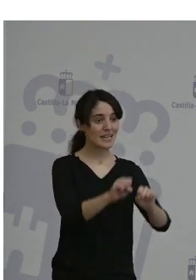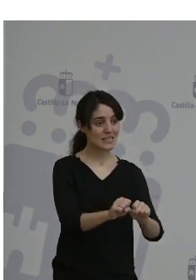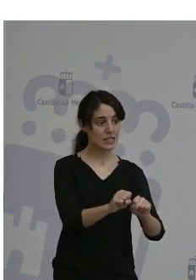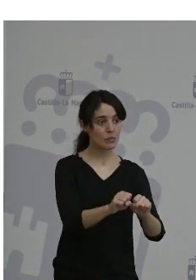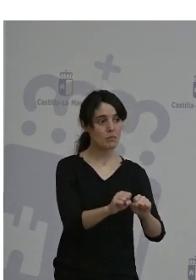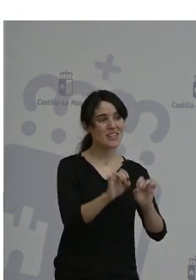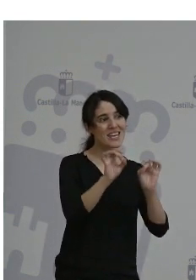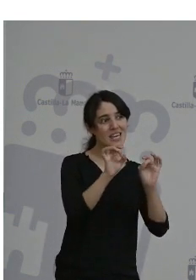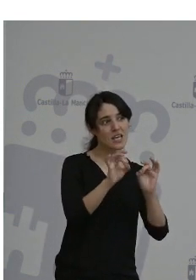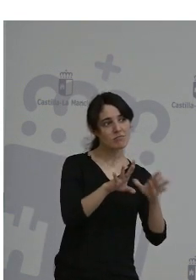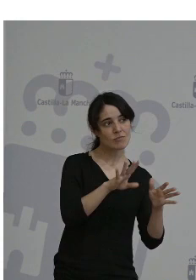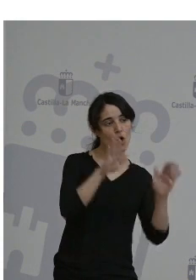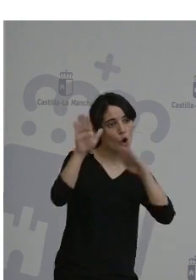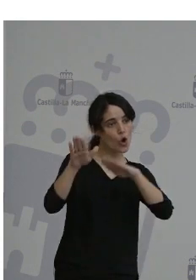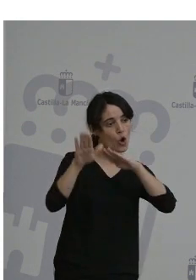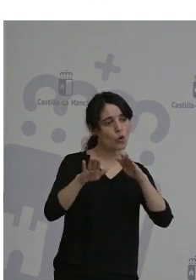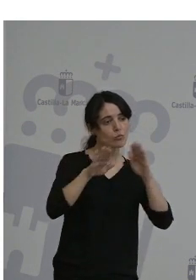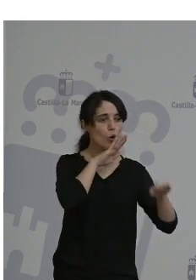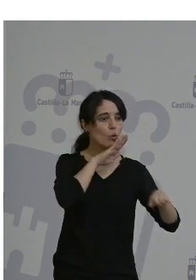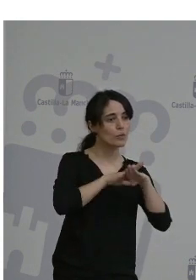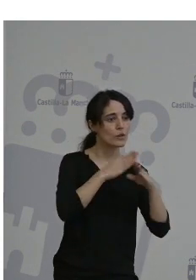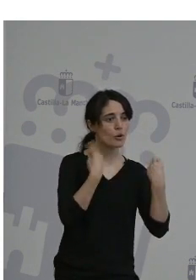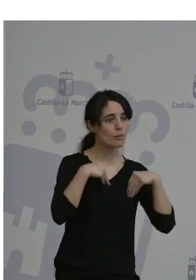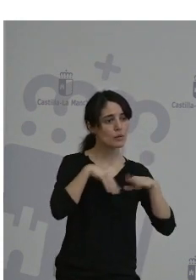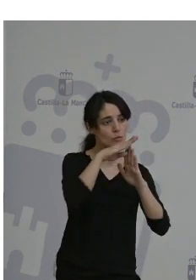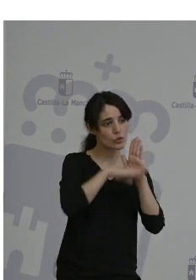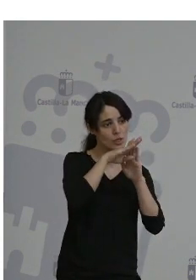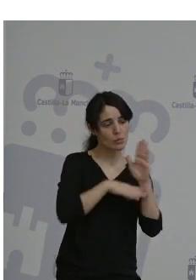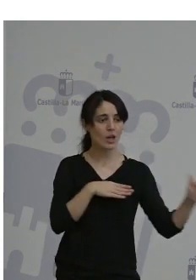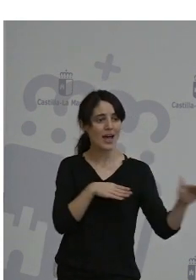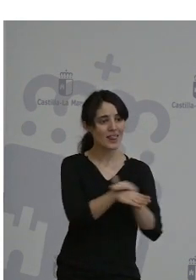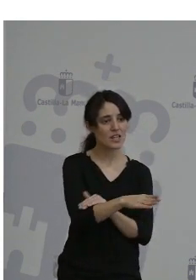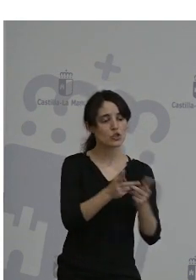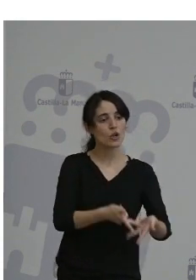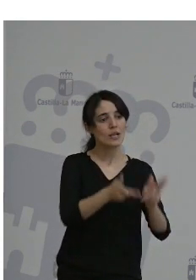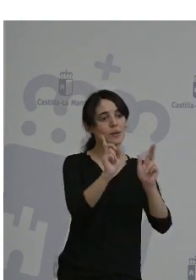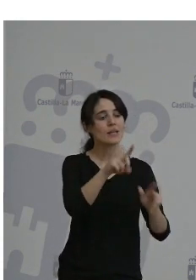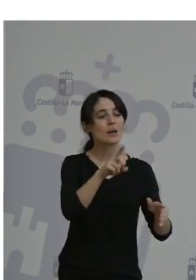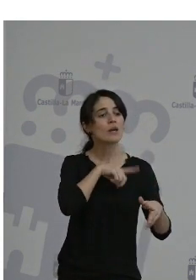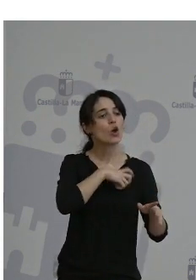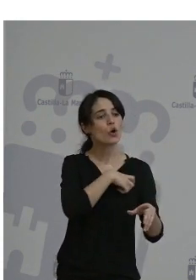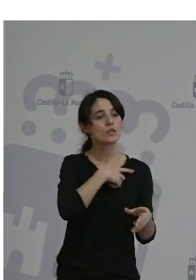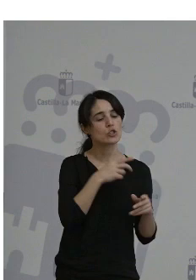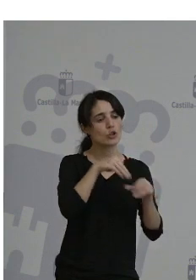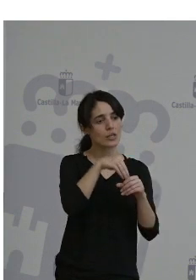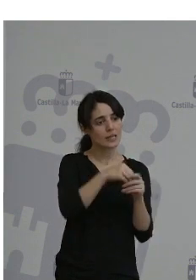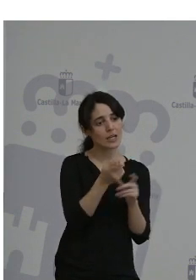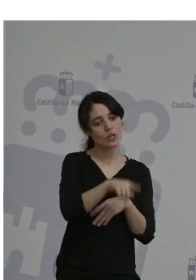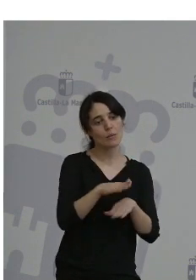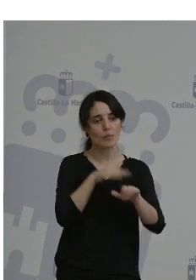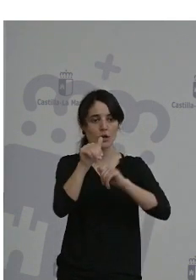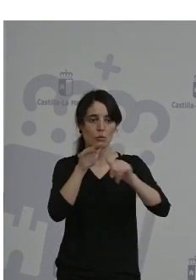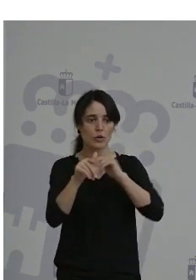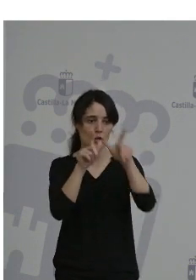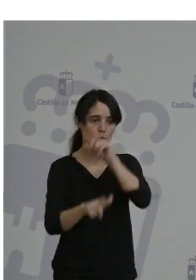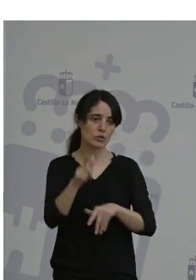mismos términos en las convocatorias de acceso libre y de promoción interna, así como en las convocatorias de personal fijo y temporal.